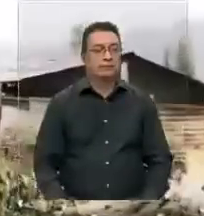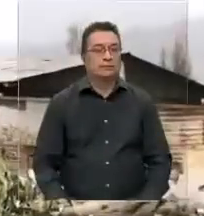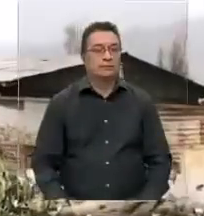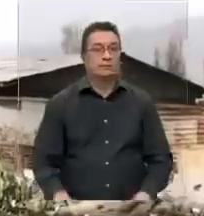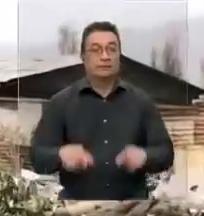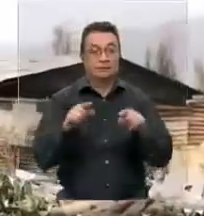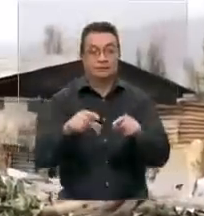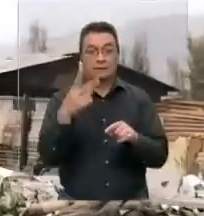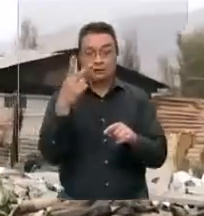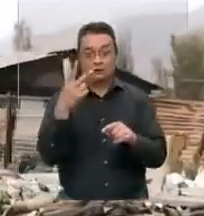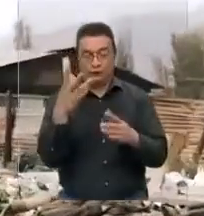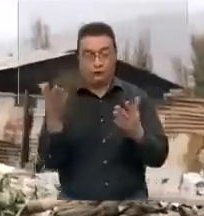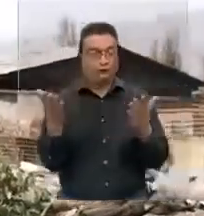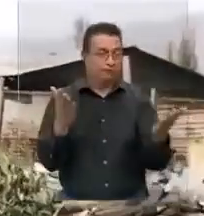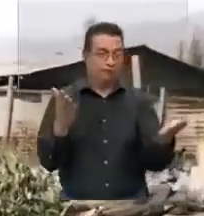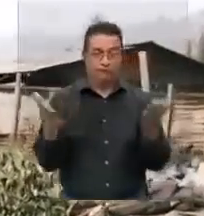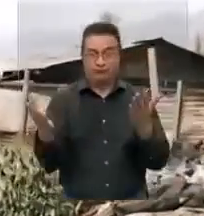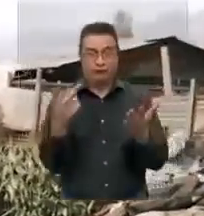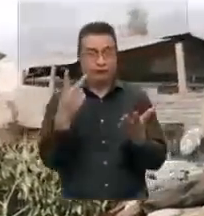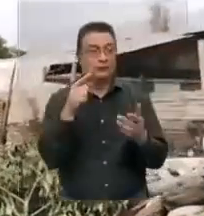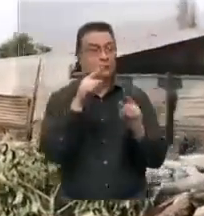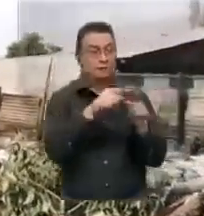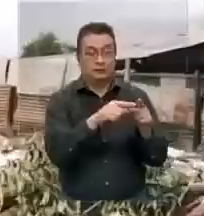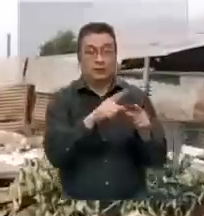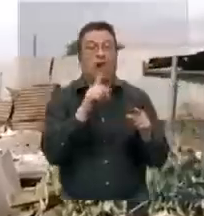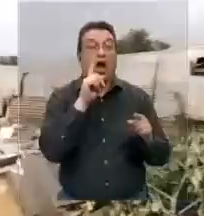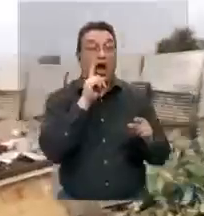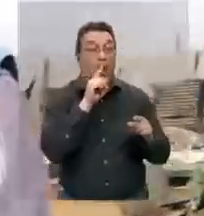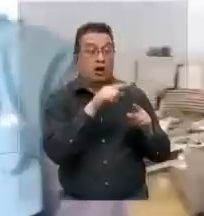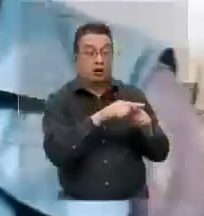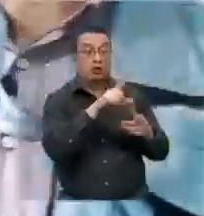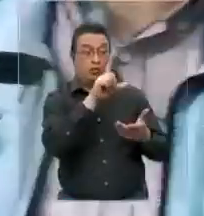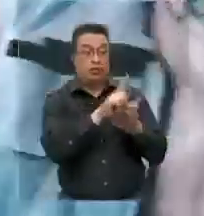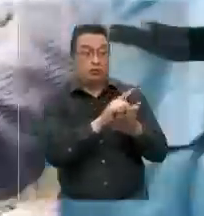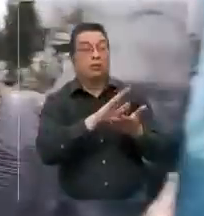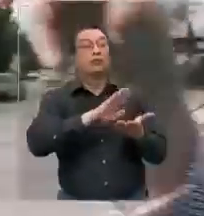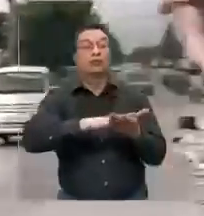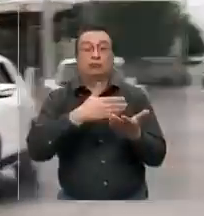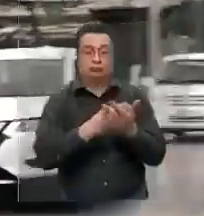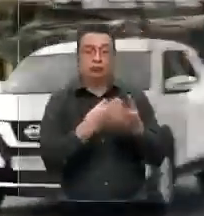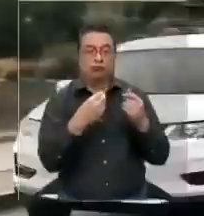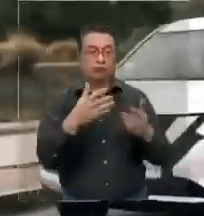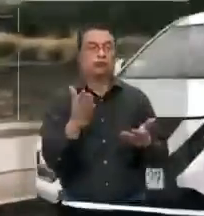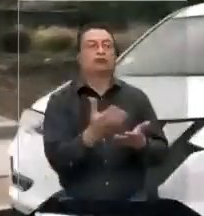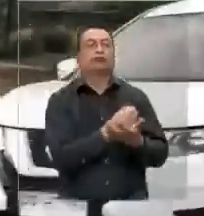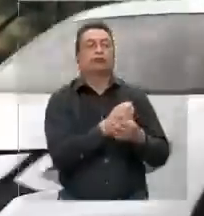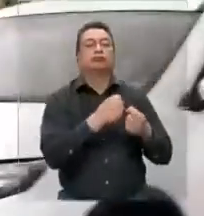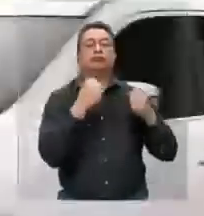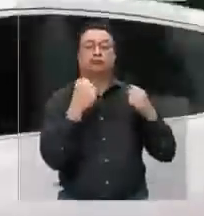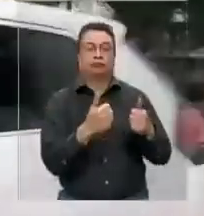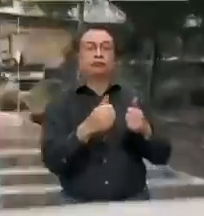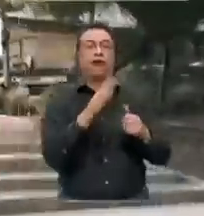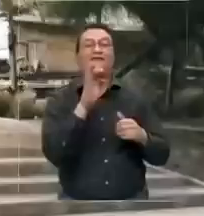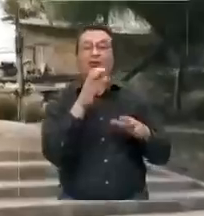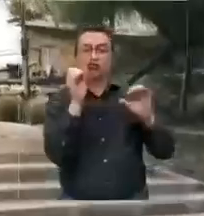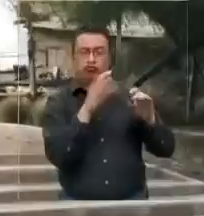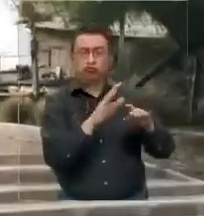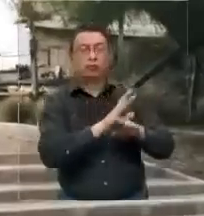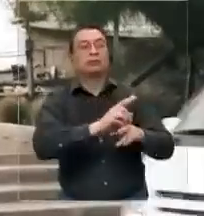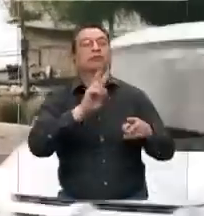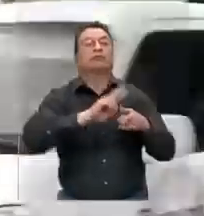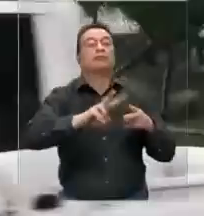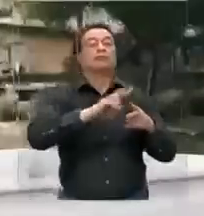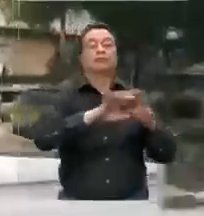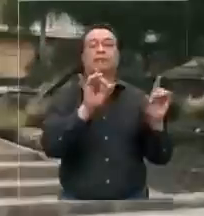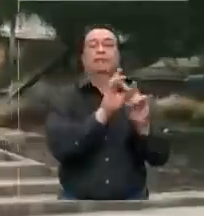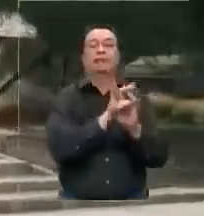Acá tenemos las dos caras de la moneda. Ahí hay un espacio que claramente fue recuperado y que era basural. También